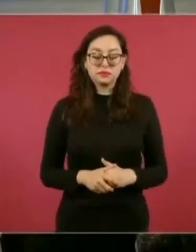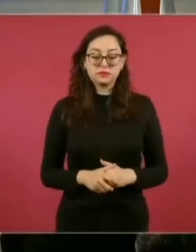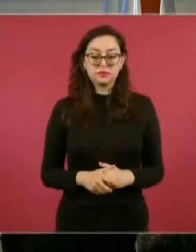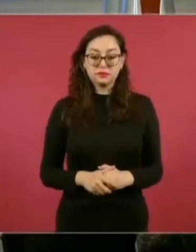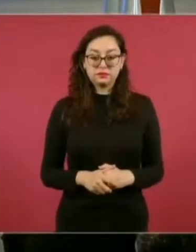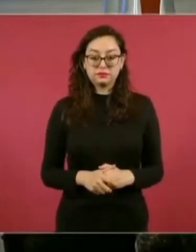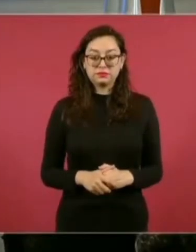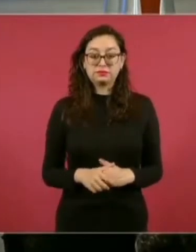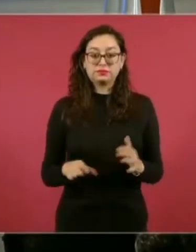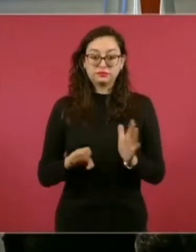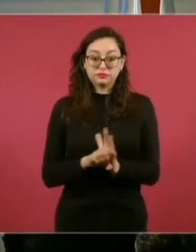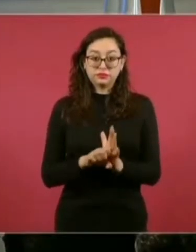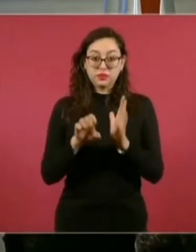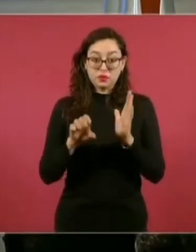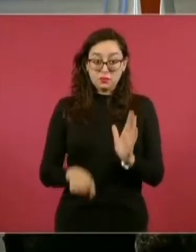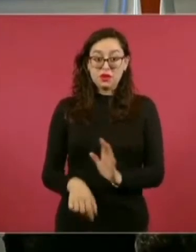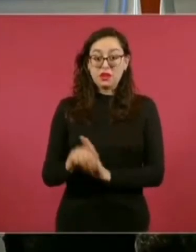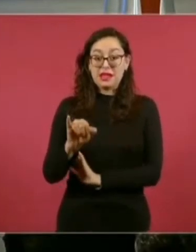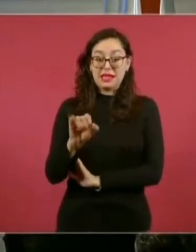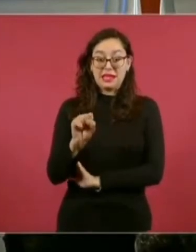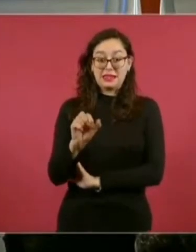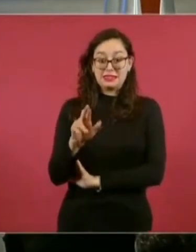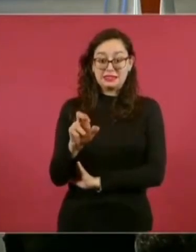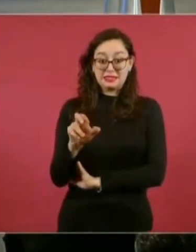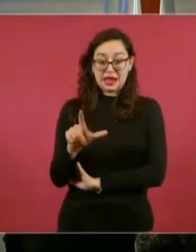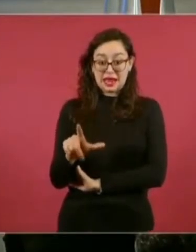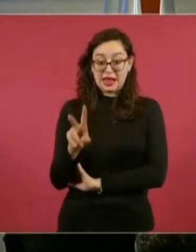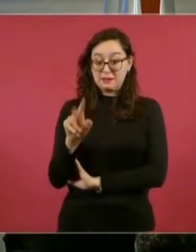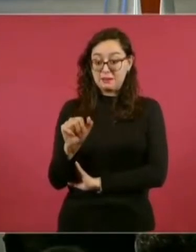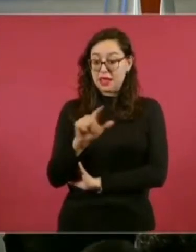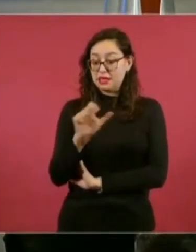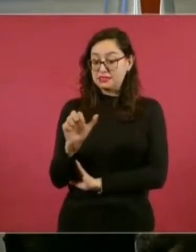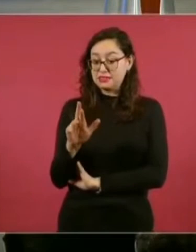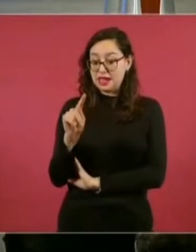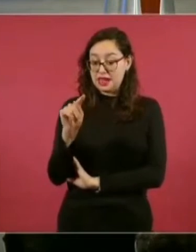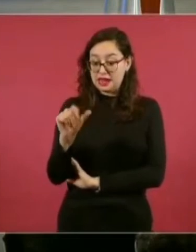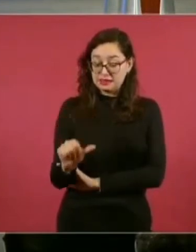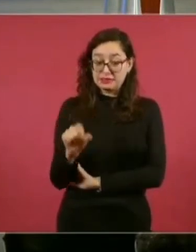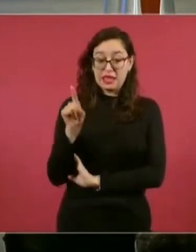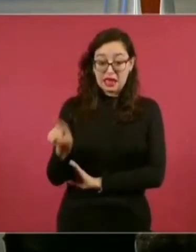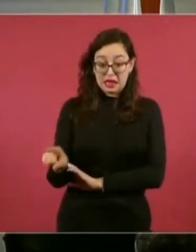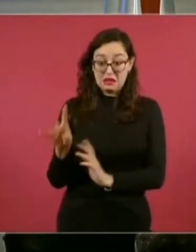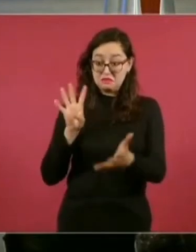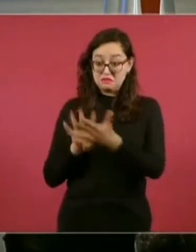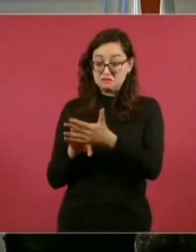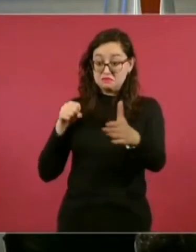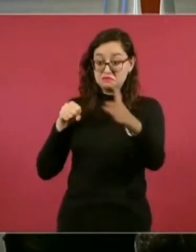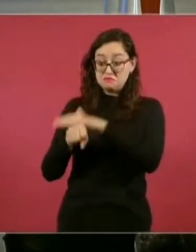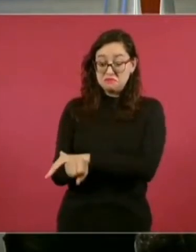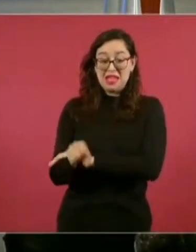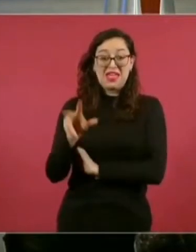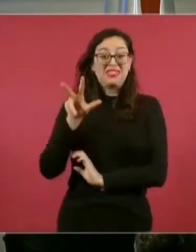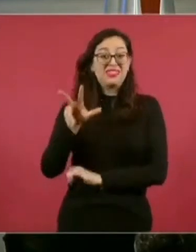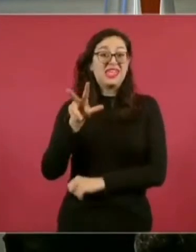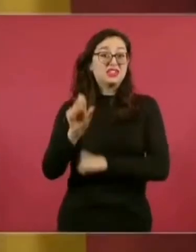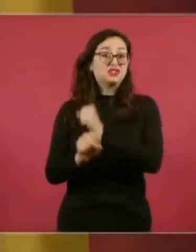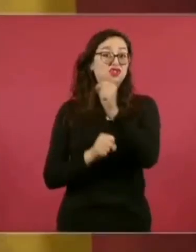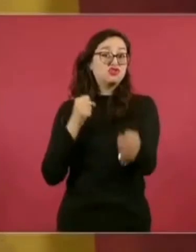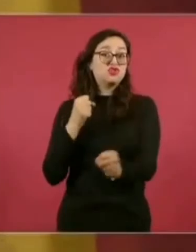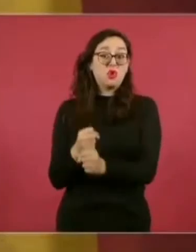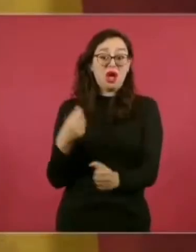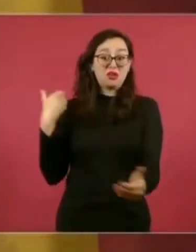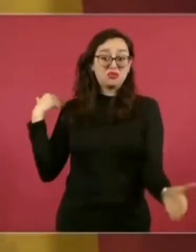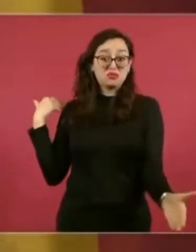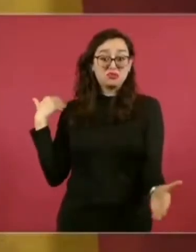el caso del Israel Vallarta, del señor Ismael Vallarta, quien tiene 18 años con 9 meses y